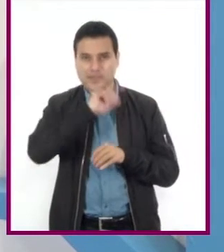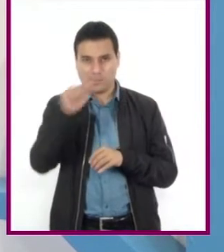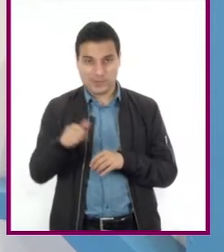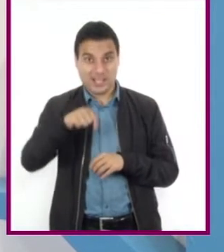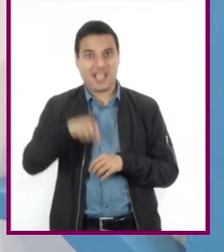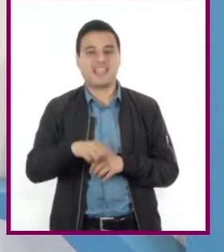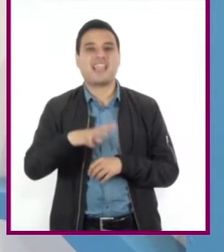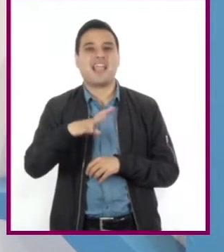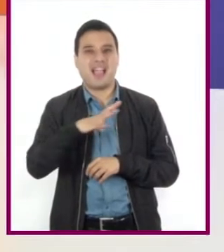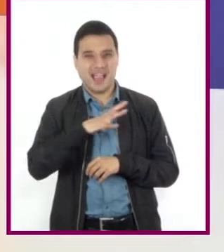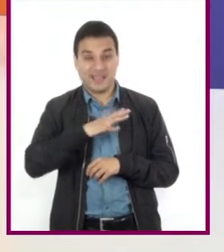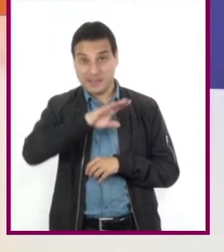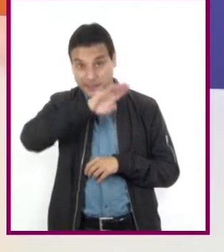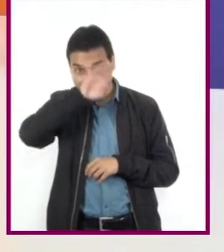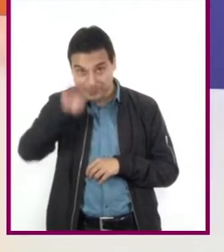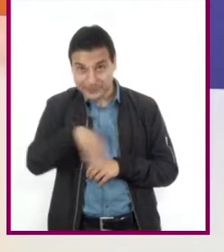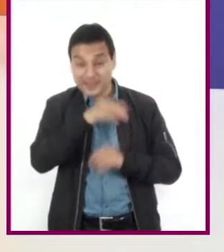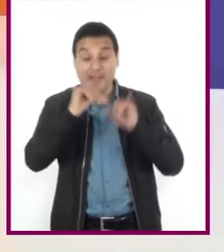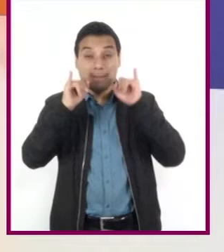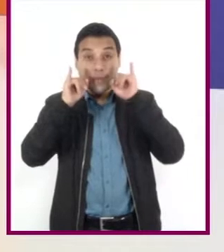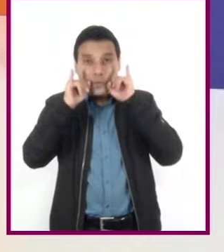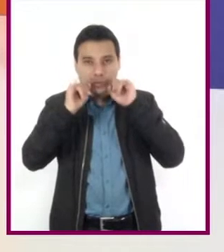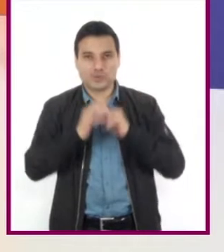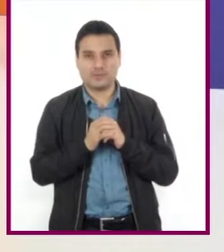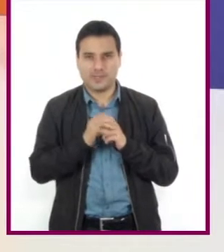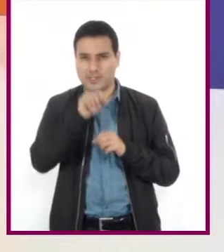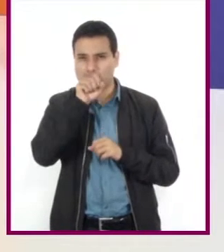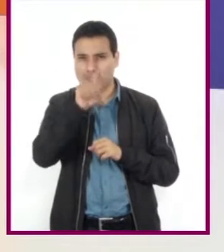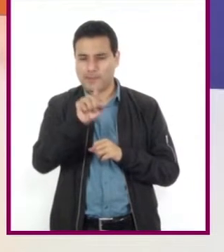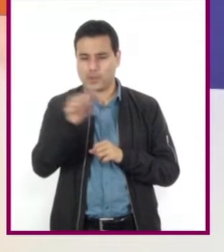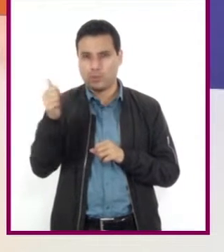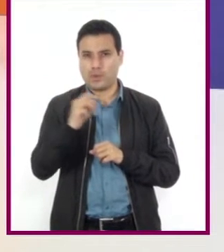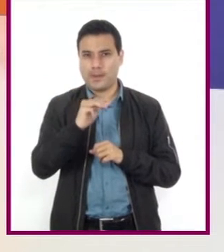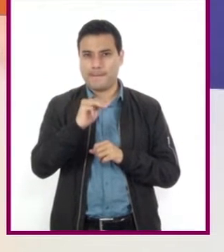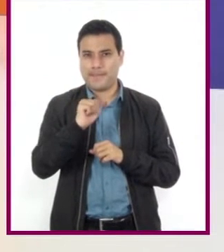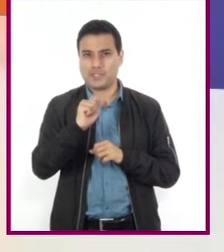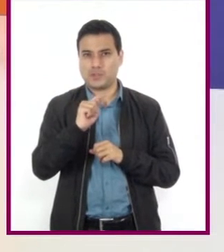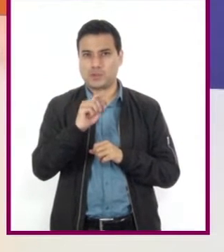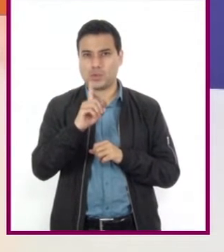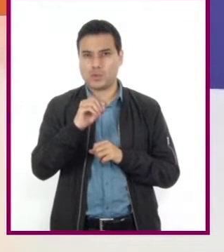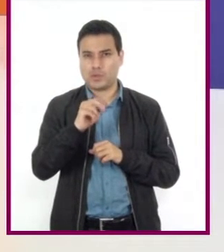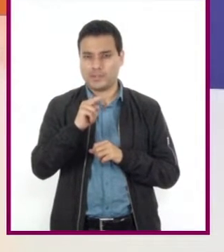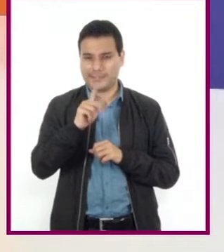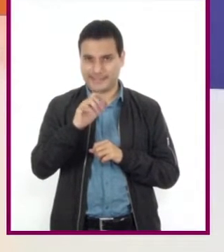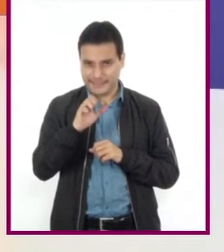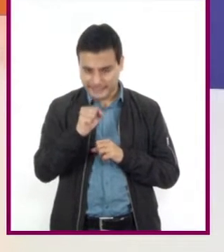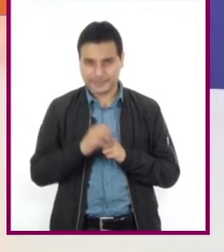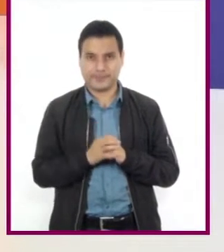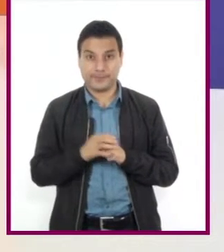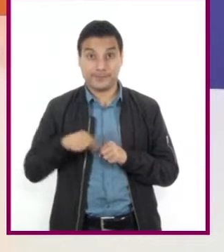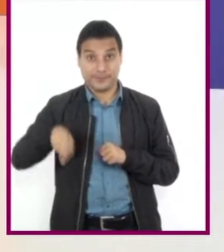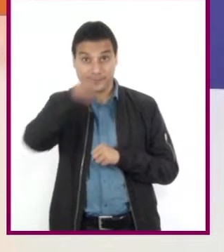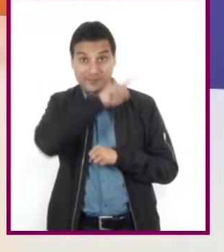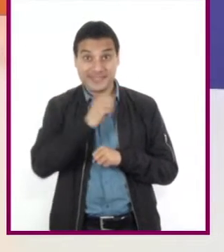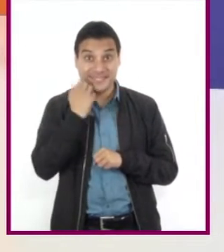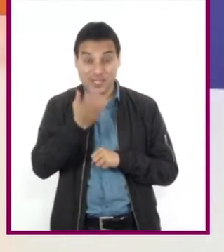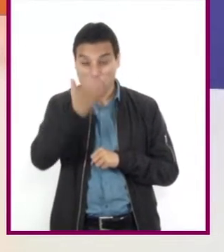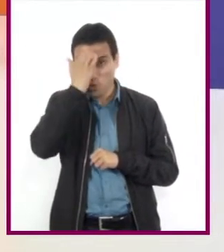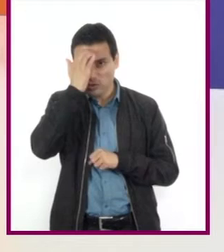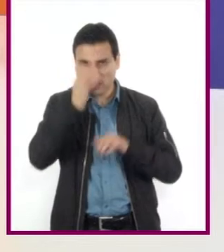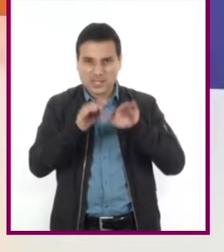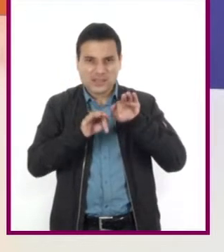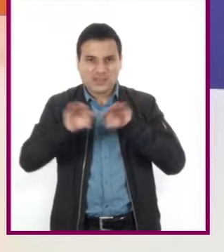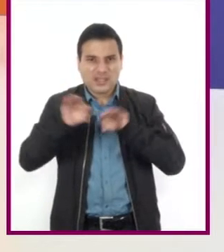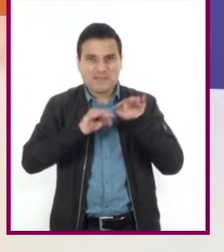y mastodontes. Para conocer un poco del trabajo que realizan los arqueólogos y atestiguar los caminos por los